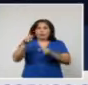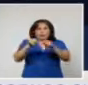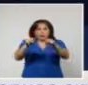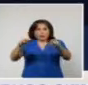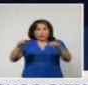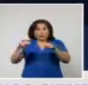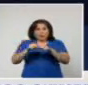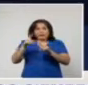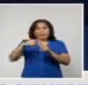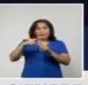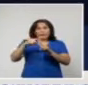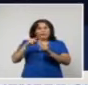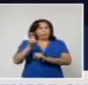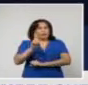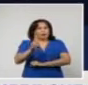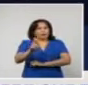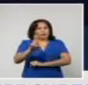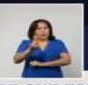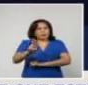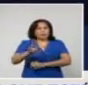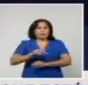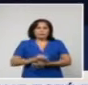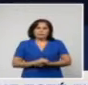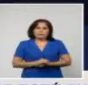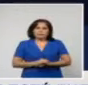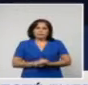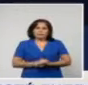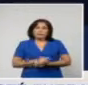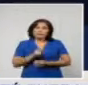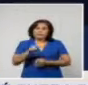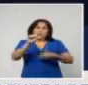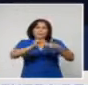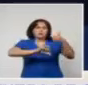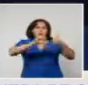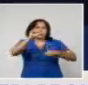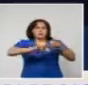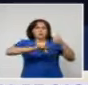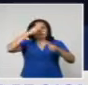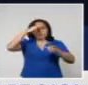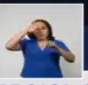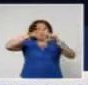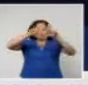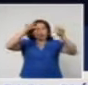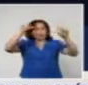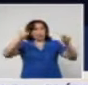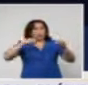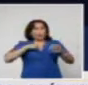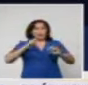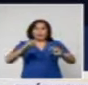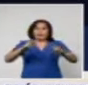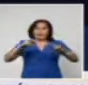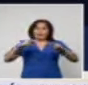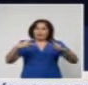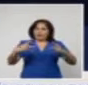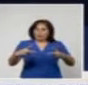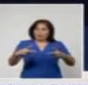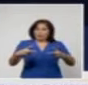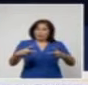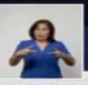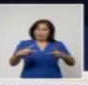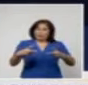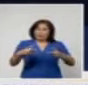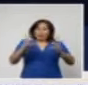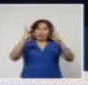terapia intensiva. Este es el comportamiento de Cuba, reitero, con una